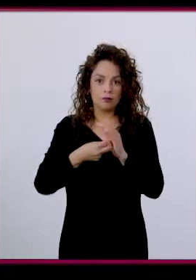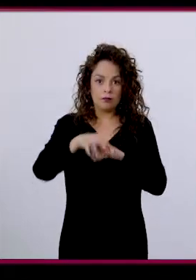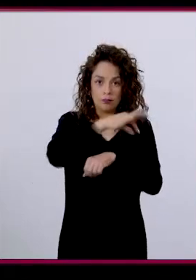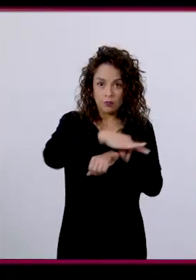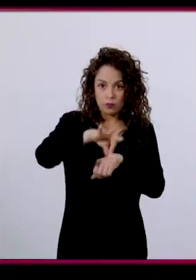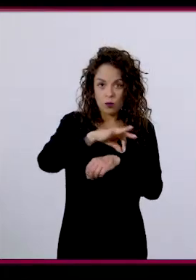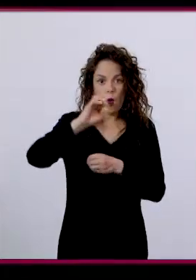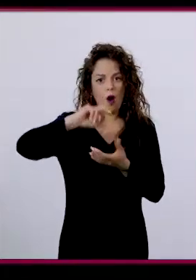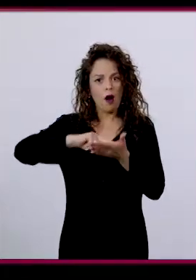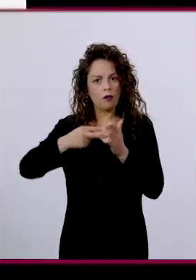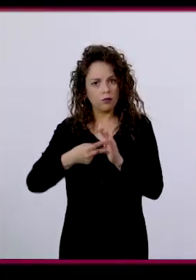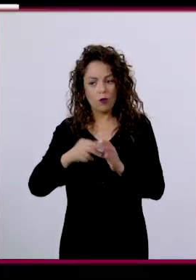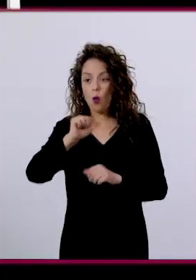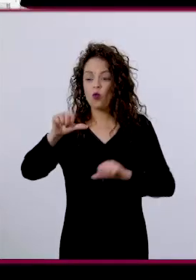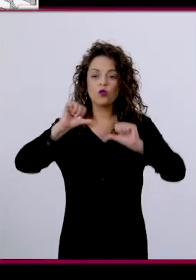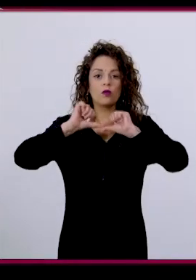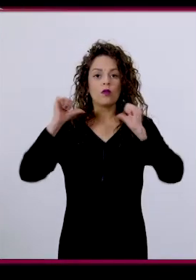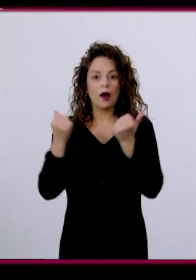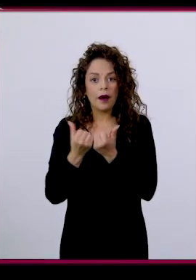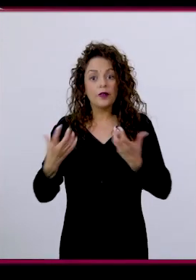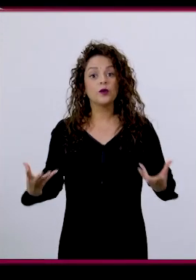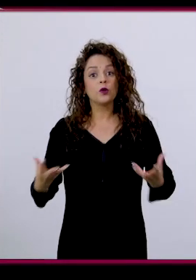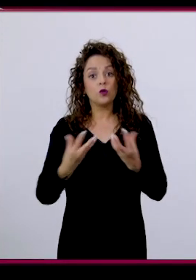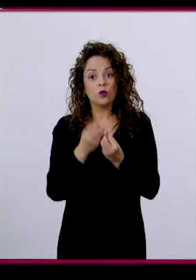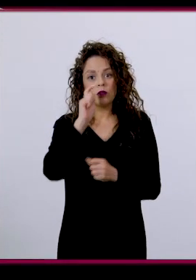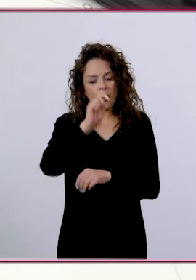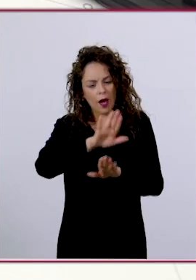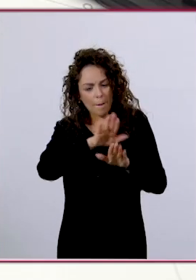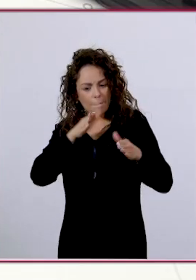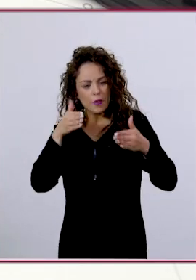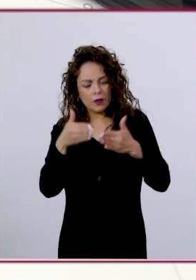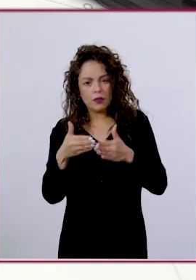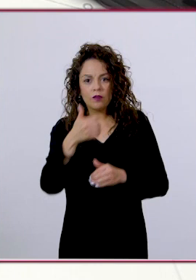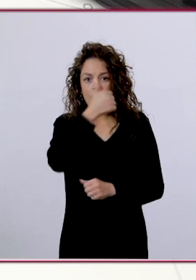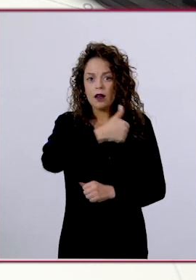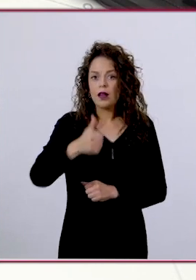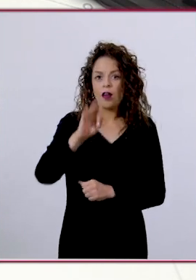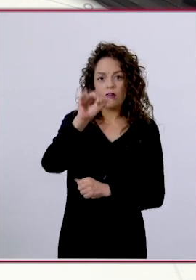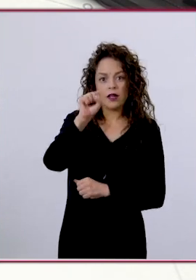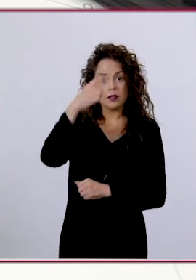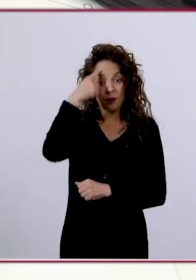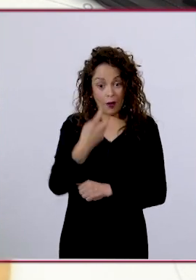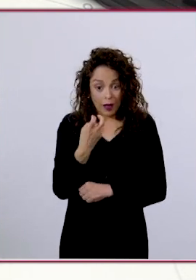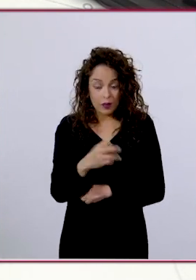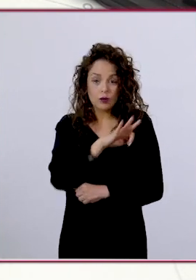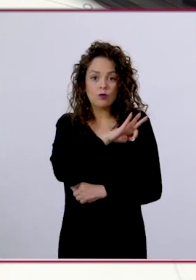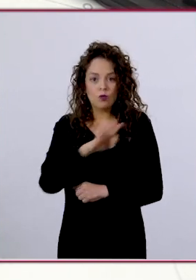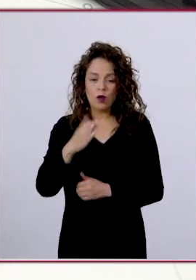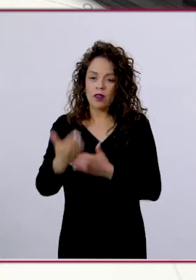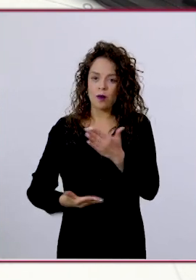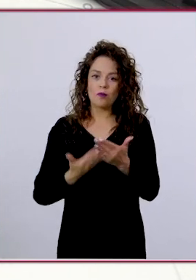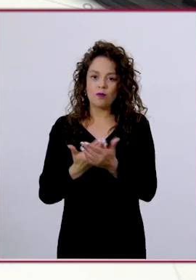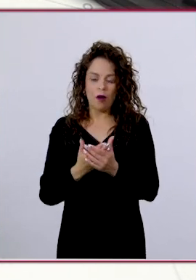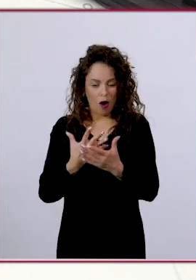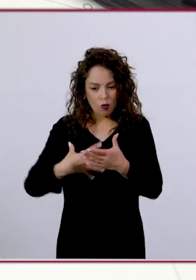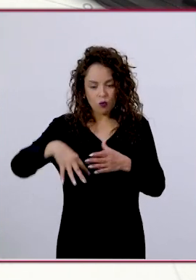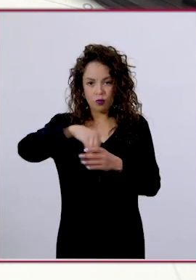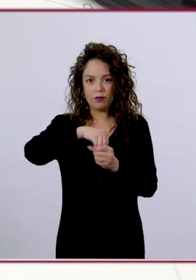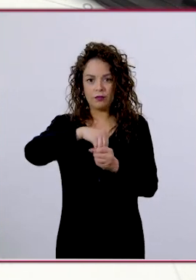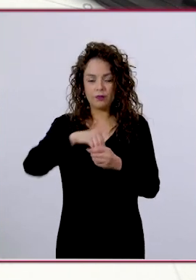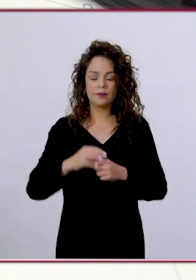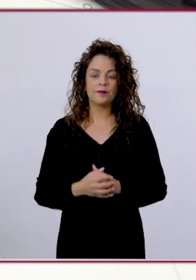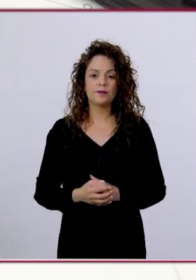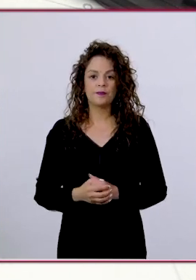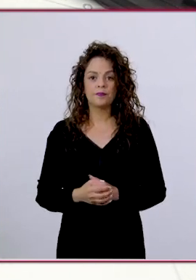entre otras áreas, que trabajan aspectos específicos en cada fase para lograr una propuesta integral.